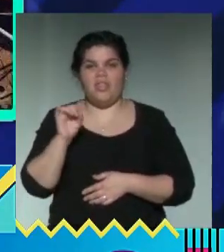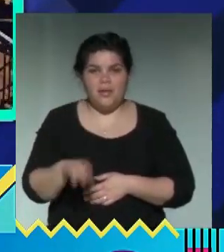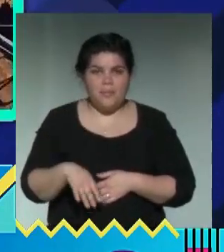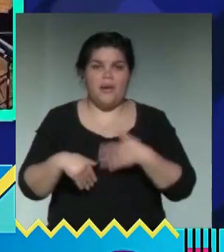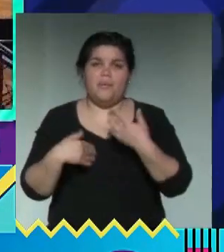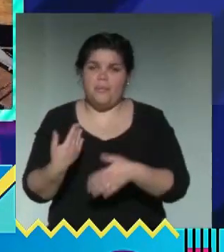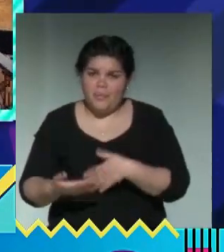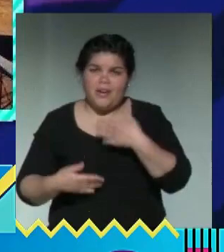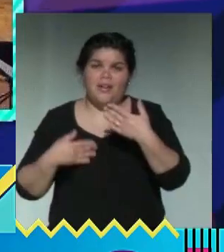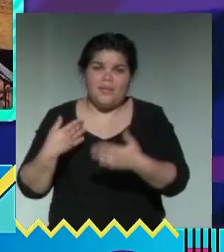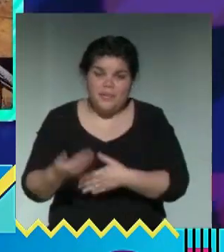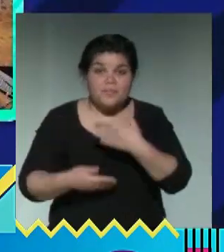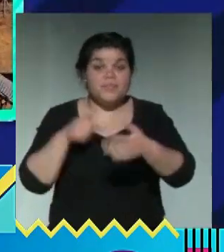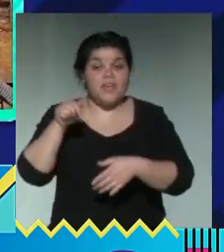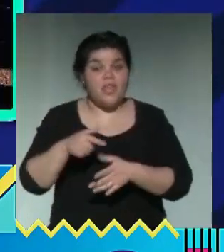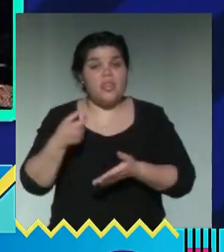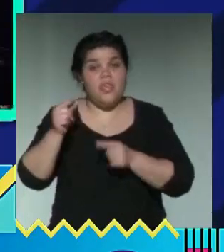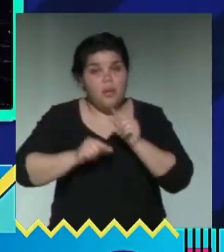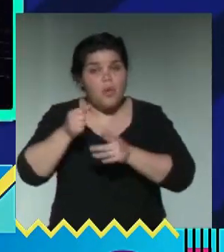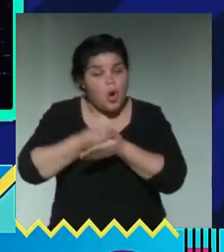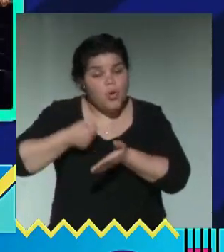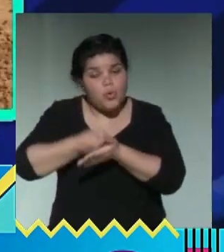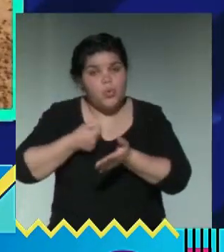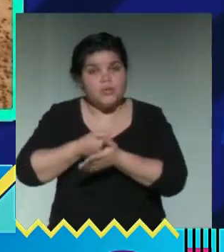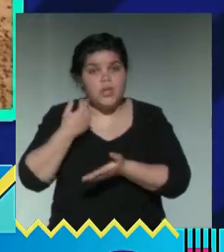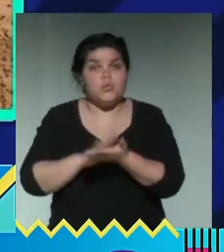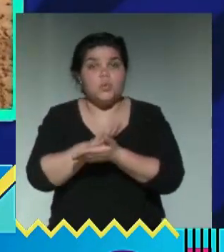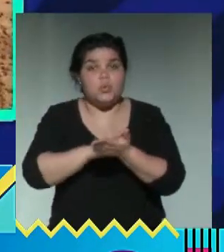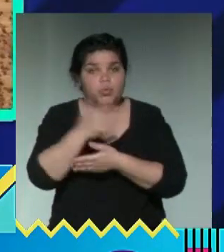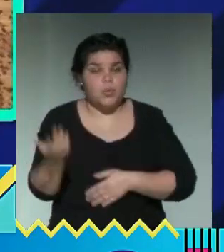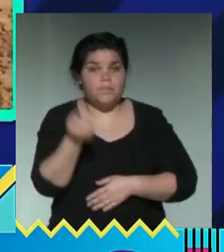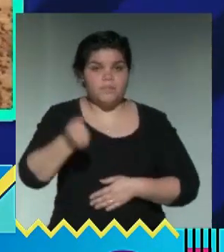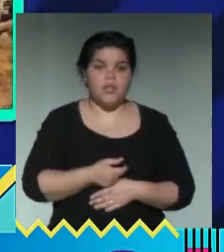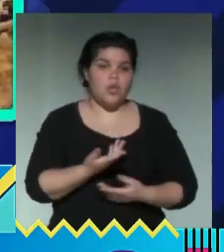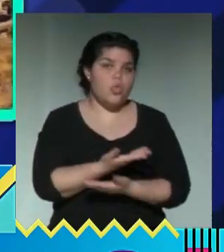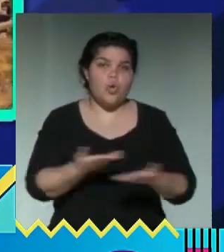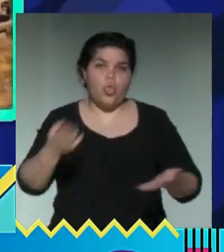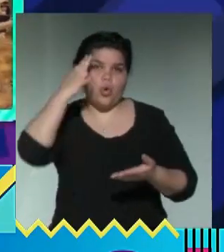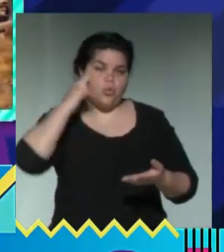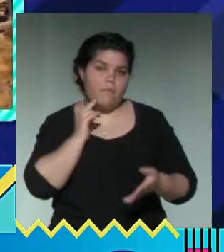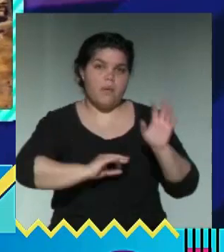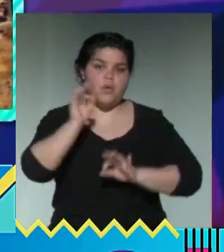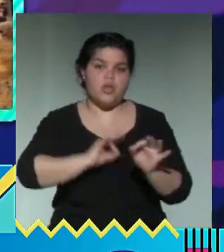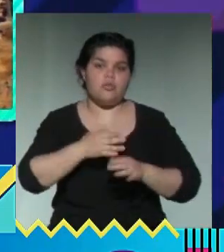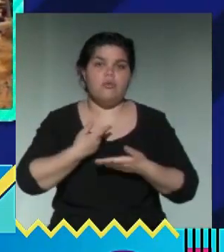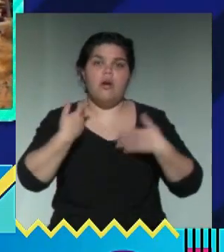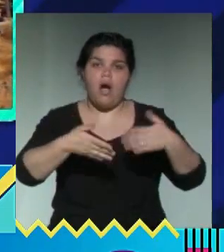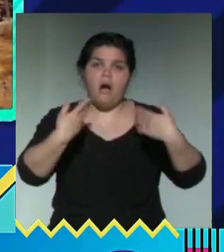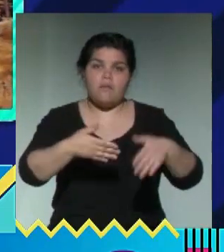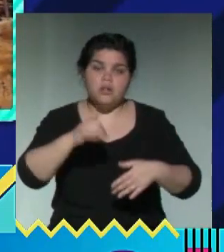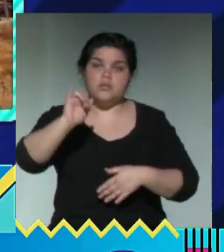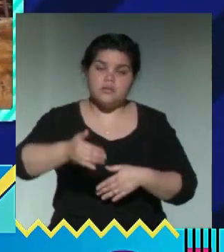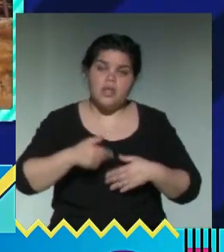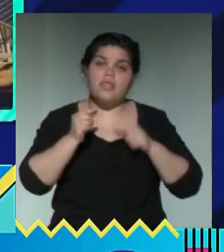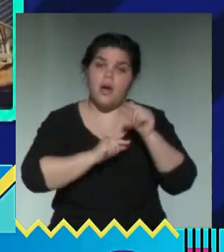meses y estamos trabajando para resolverlo. Pero en general están todos los proyectos avanzando y bueno, y la idea nuestra es